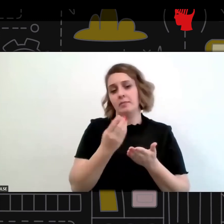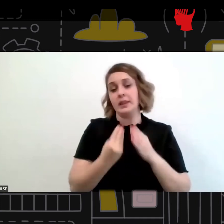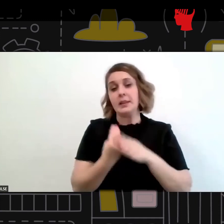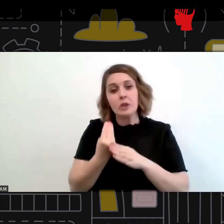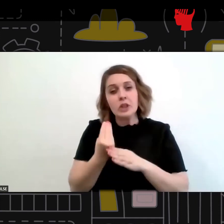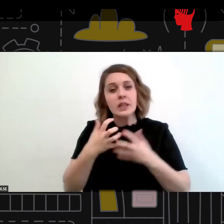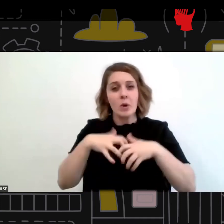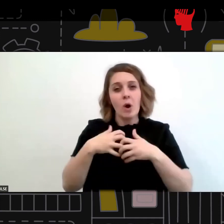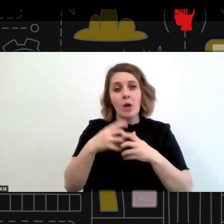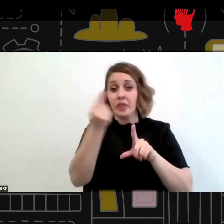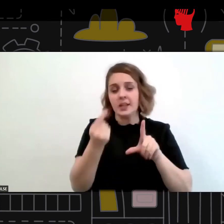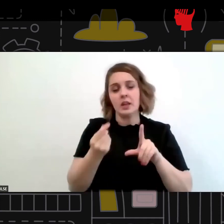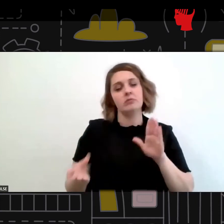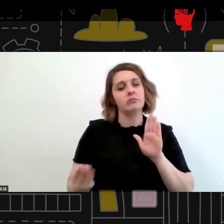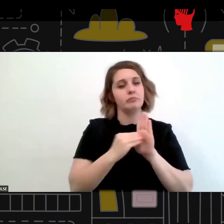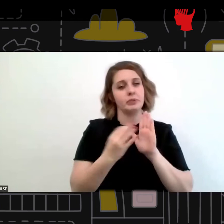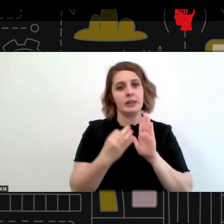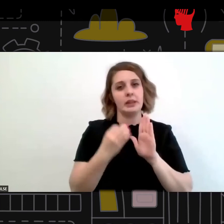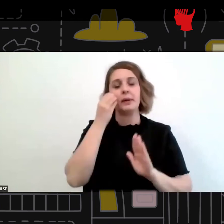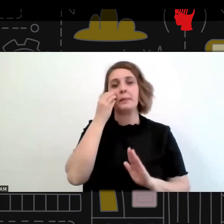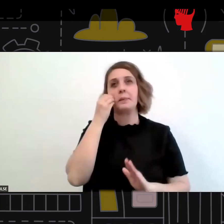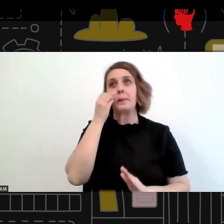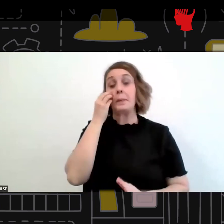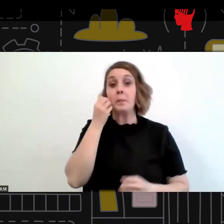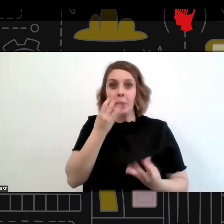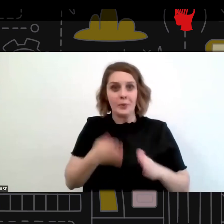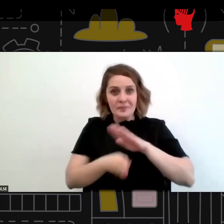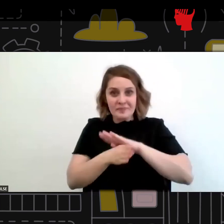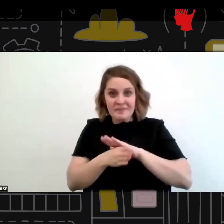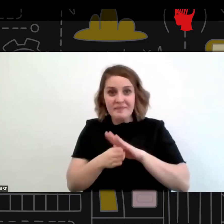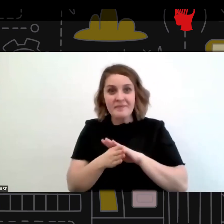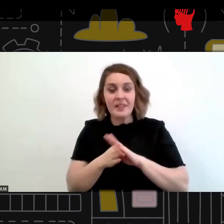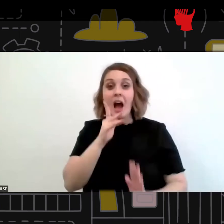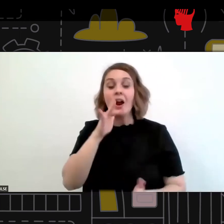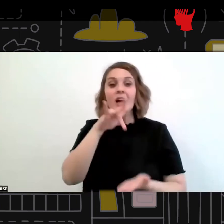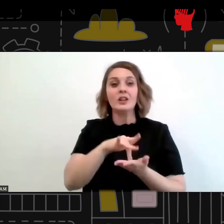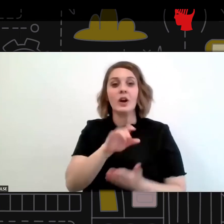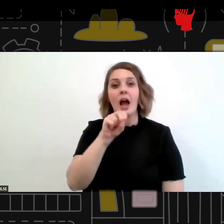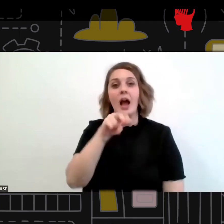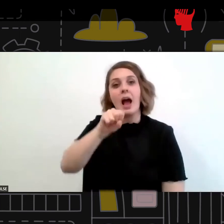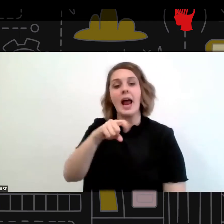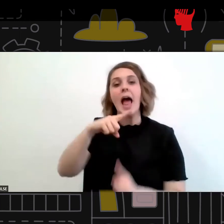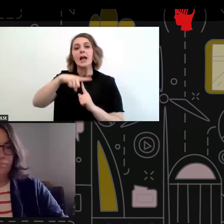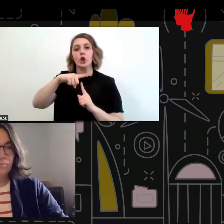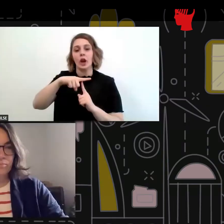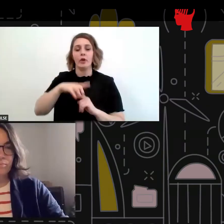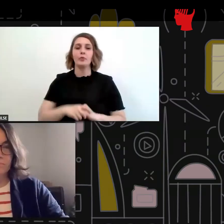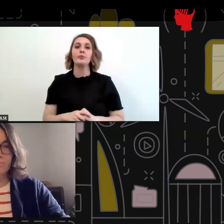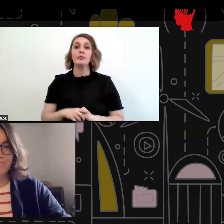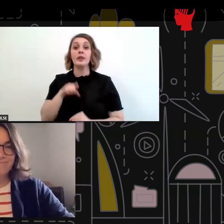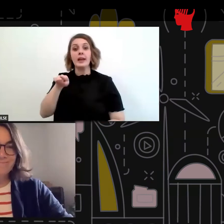y en el diseño. Bueno, pues continuamos. Está con nosotros Ana Toledo Chavarri. Ella